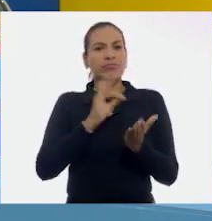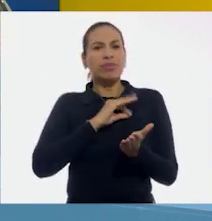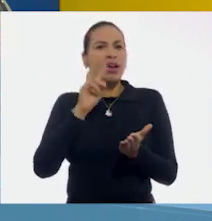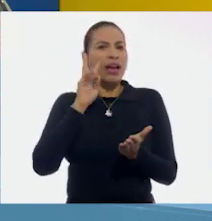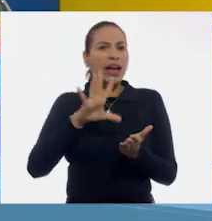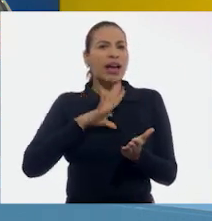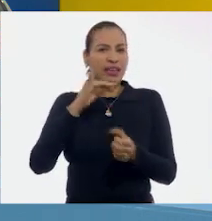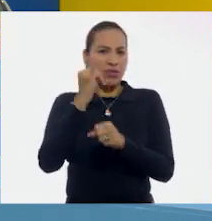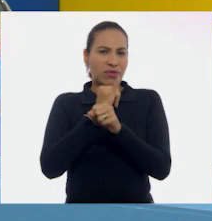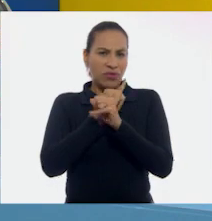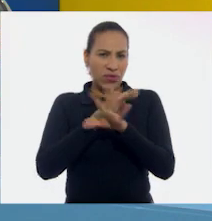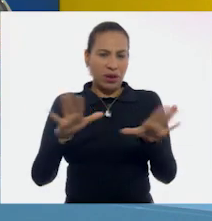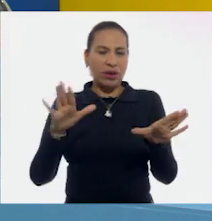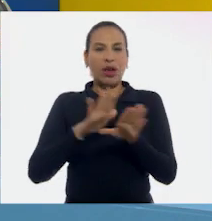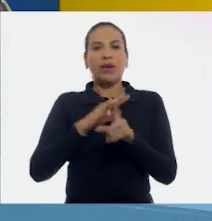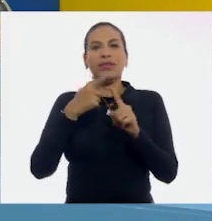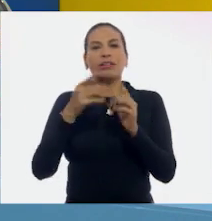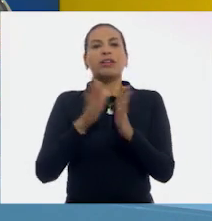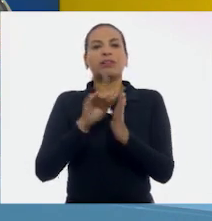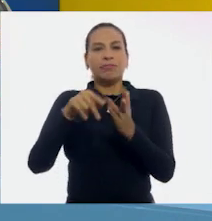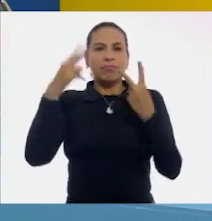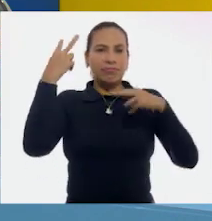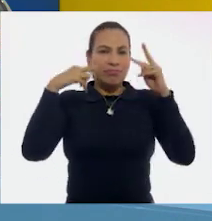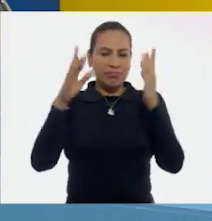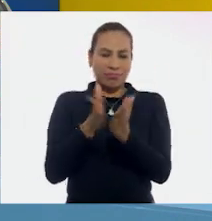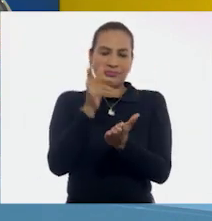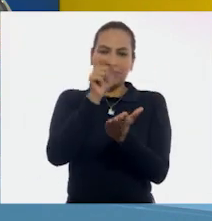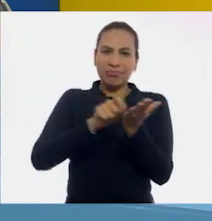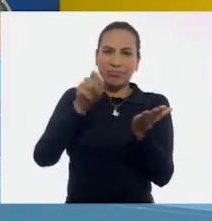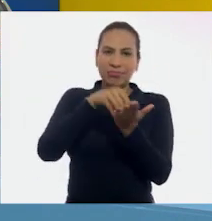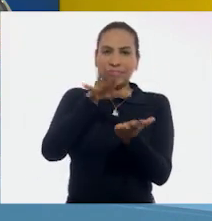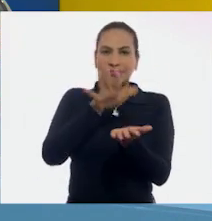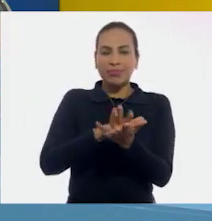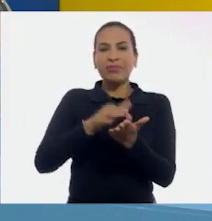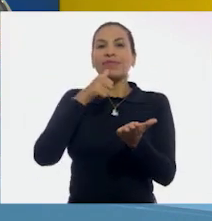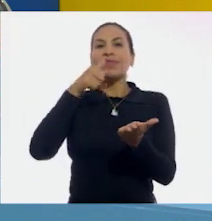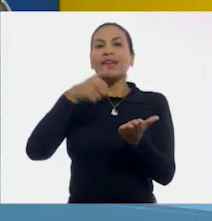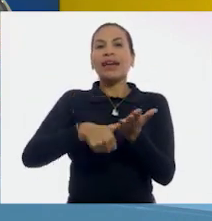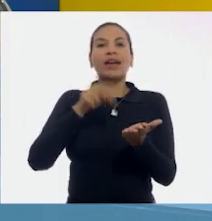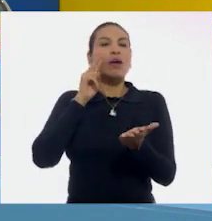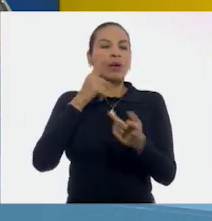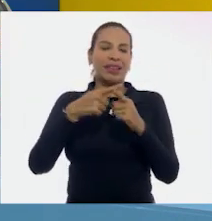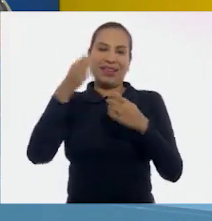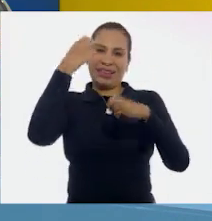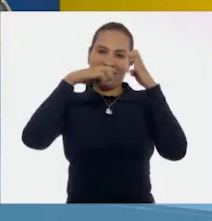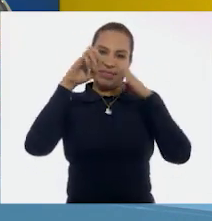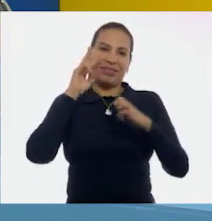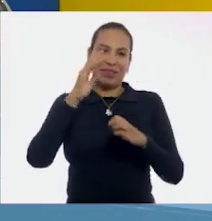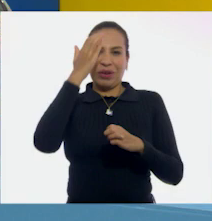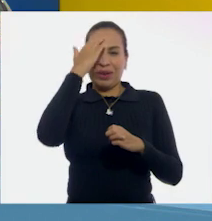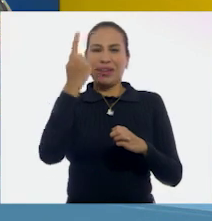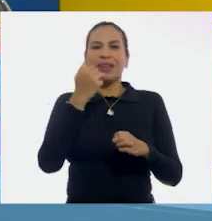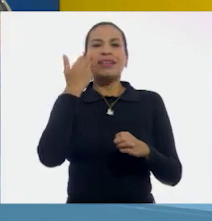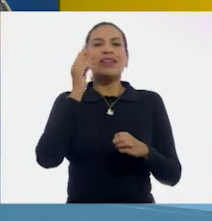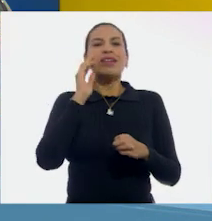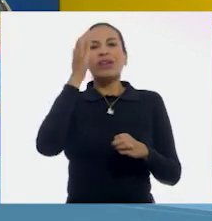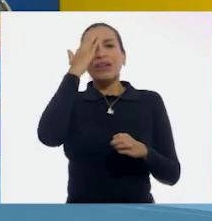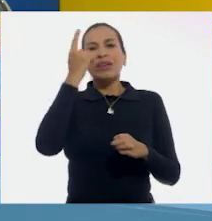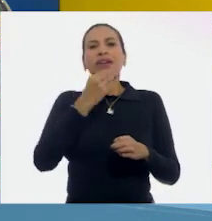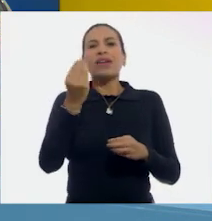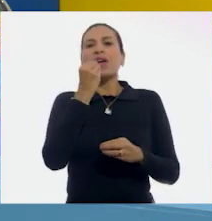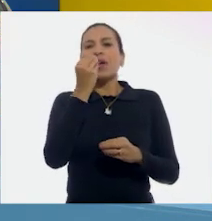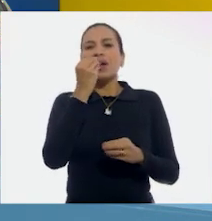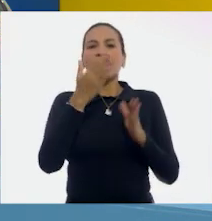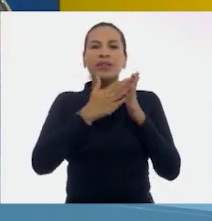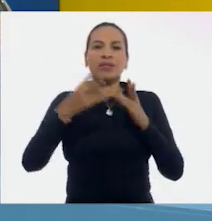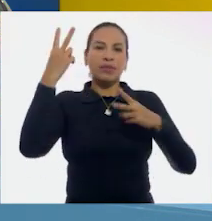obtener esta información, como diarios de viaje o cartas. Vamos a conocer más sobre esas experiencias. ¿Qué te parece conocer qué comían